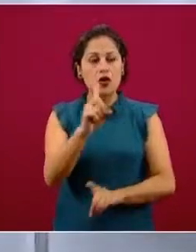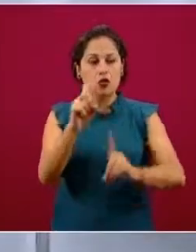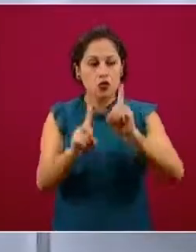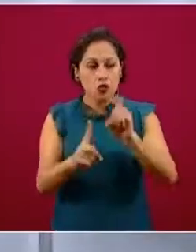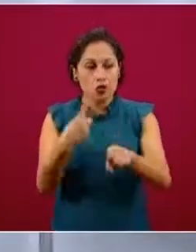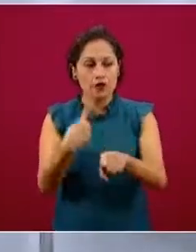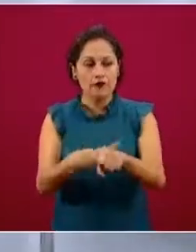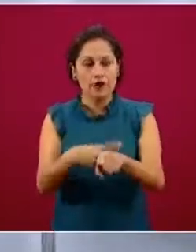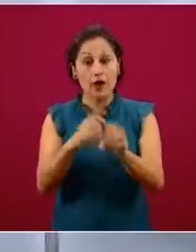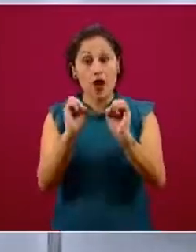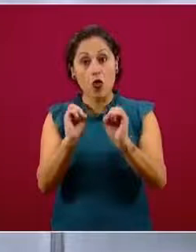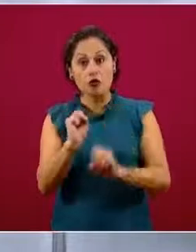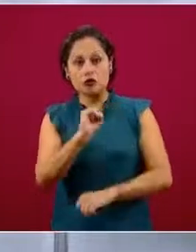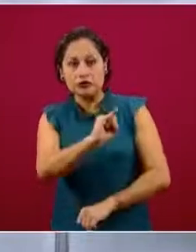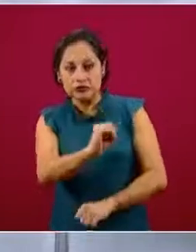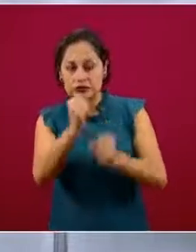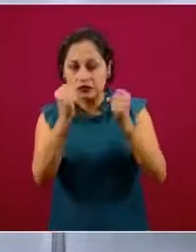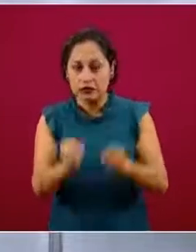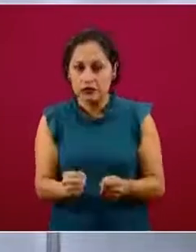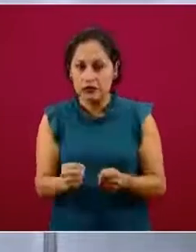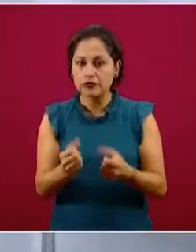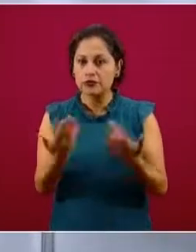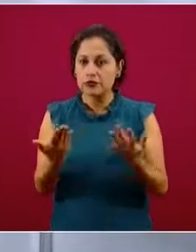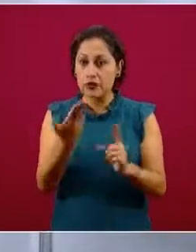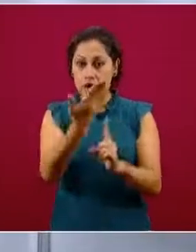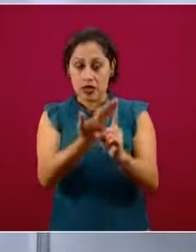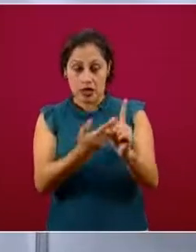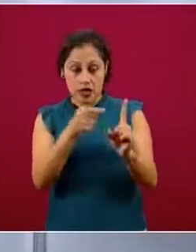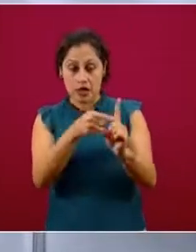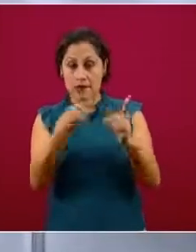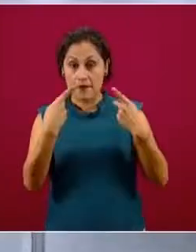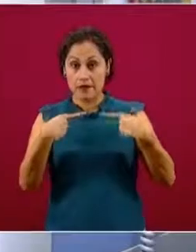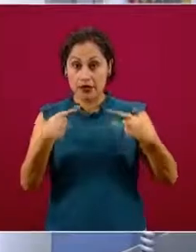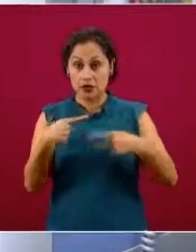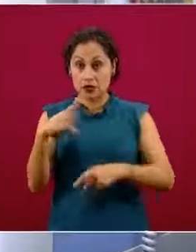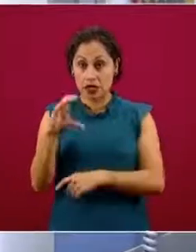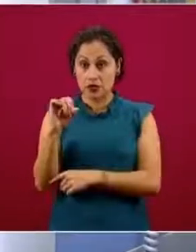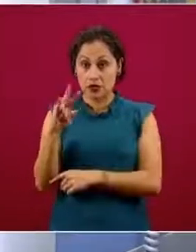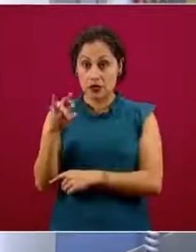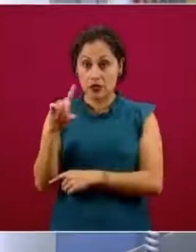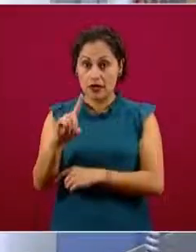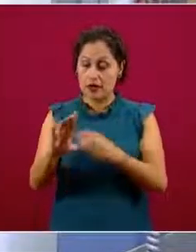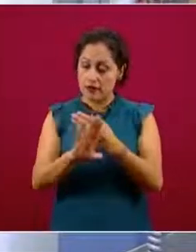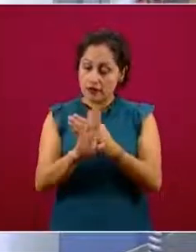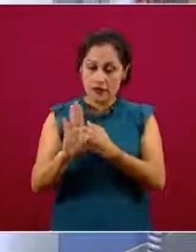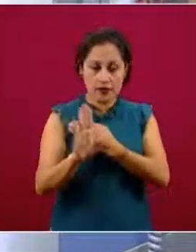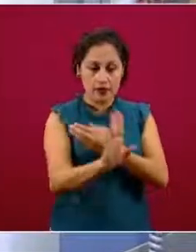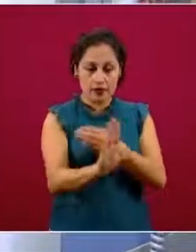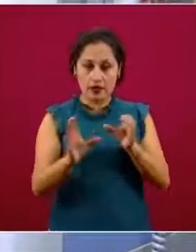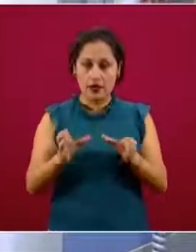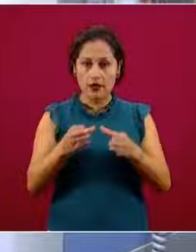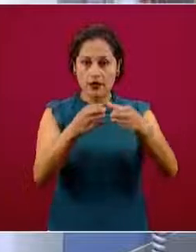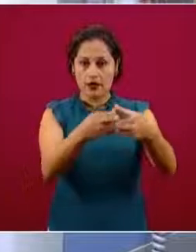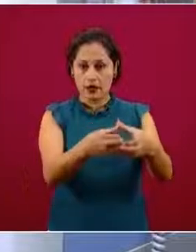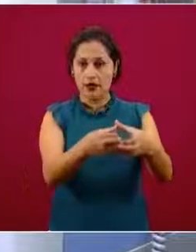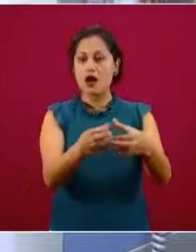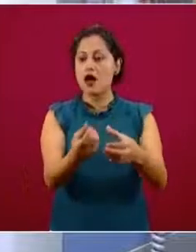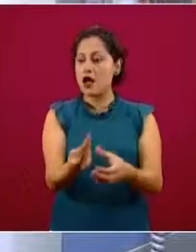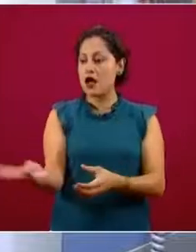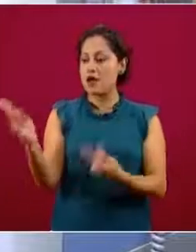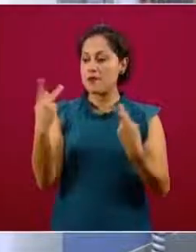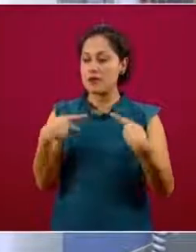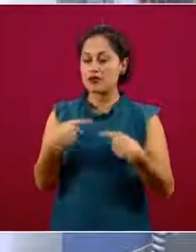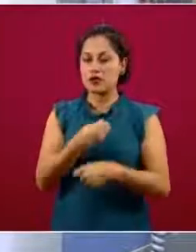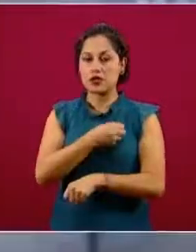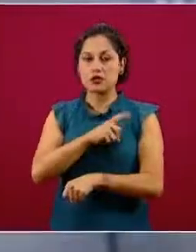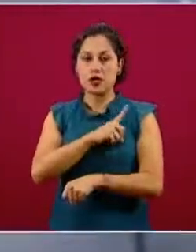de COVID. El paciente con COVID está aislado, no puede ver a nadie más que al personal de salud. Y hoy el personal